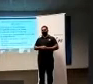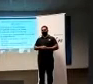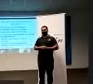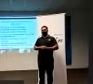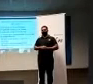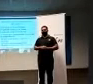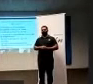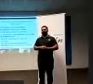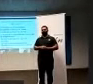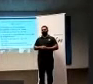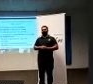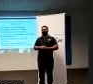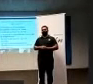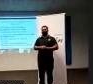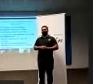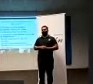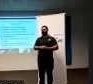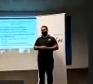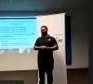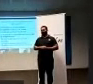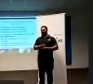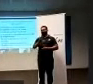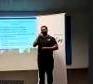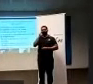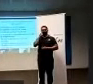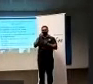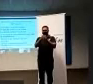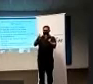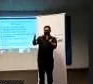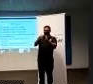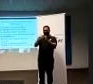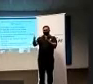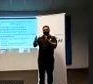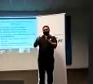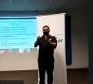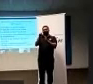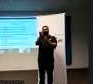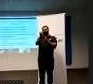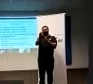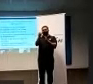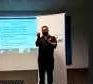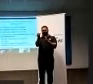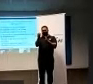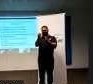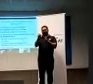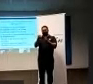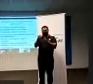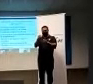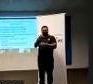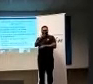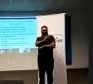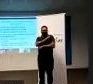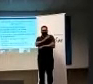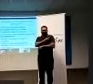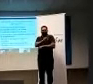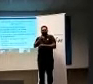La mayoría de los casos fueron luego de la segunda dosis, 80 casos a partir del día en que fueron vacunados, y la mayoría de los